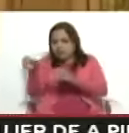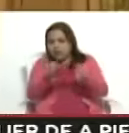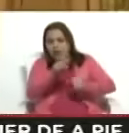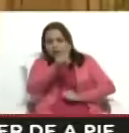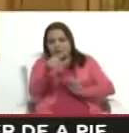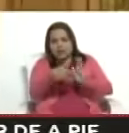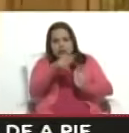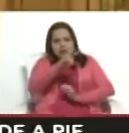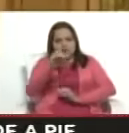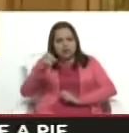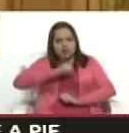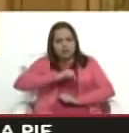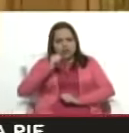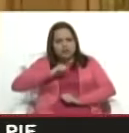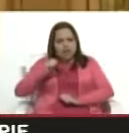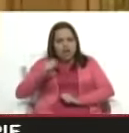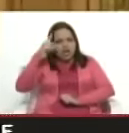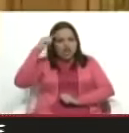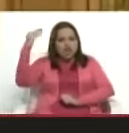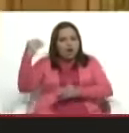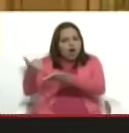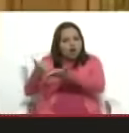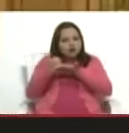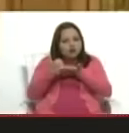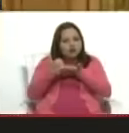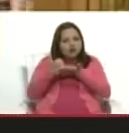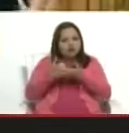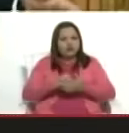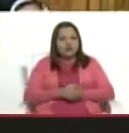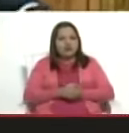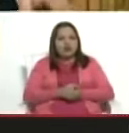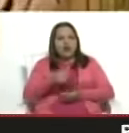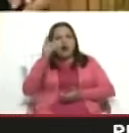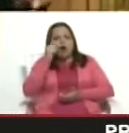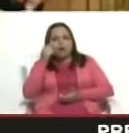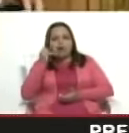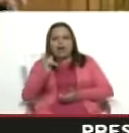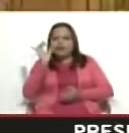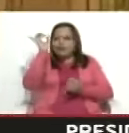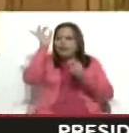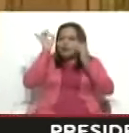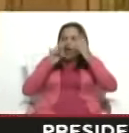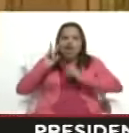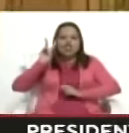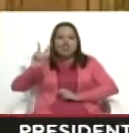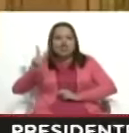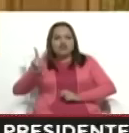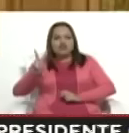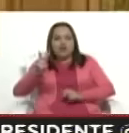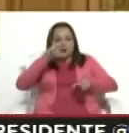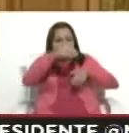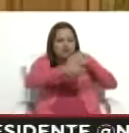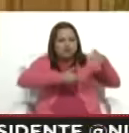ayuda y está con nosotros, Rojas Figueroa se le ocurrió llevar 2 tanquetas de la Guardia.